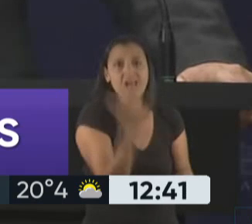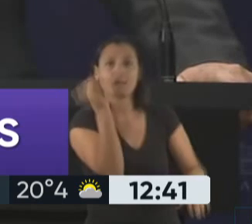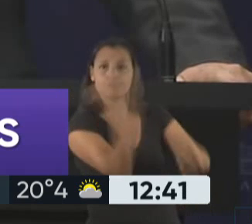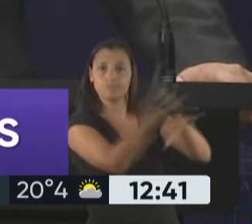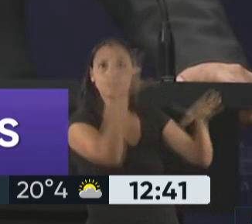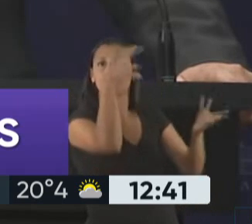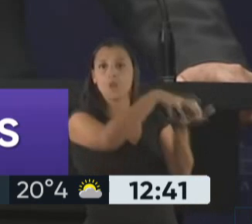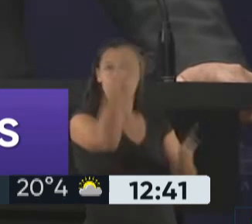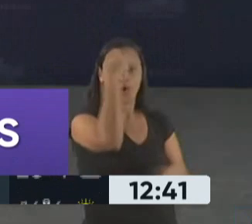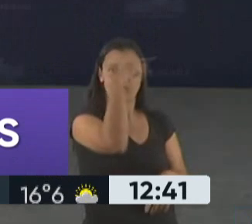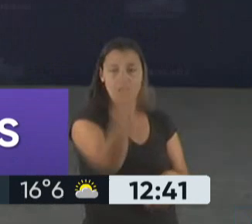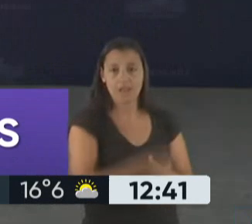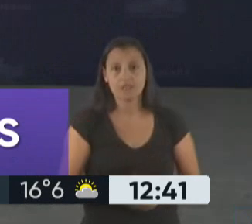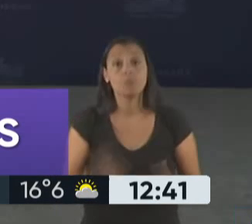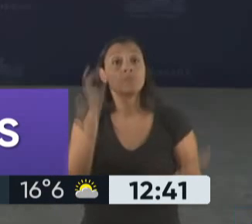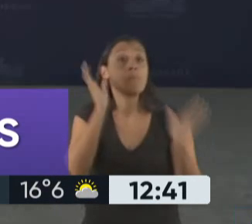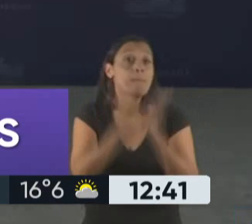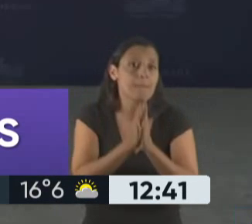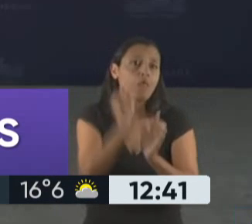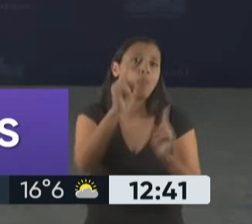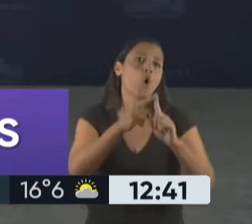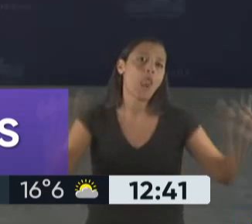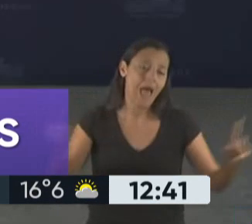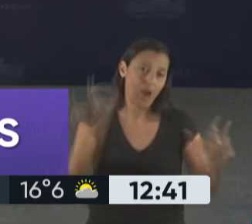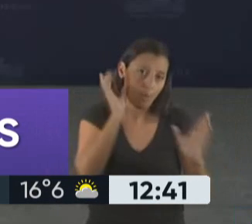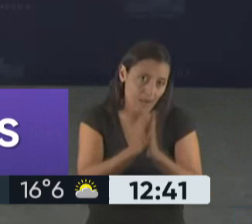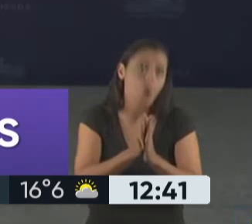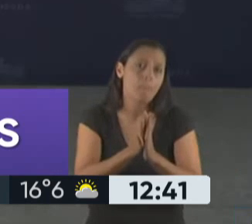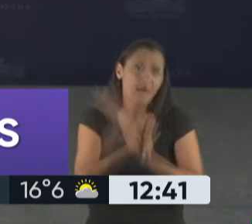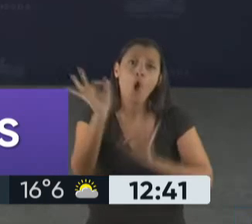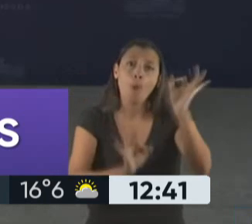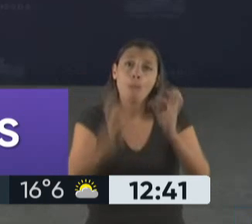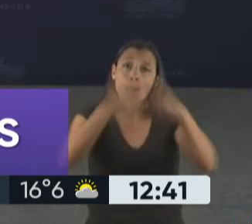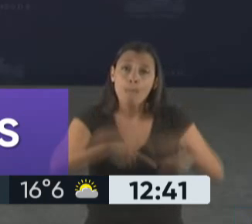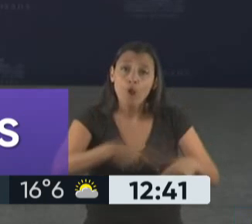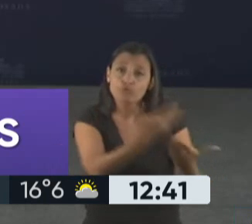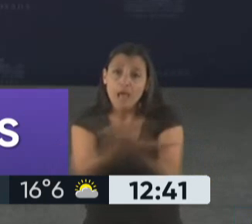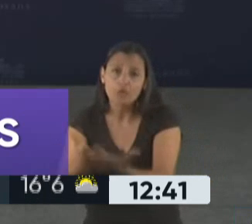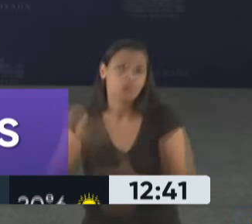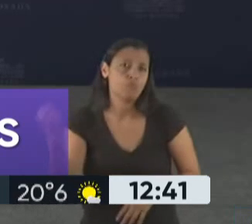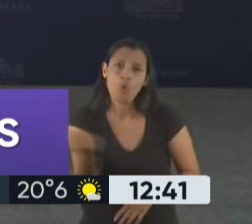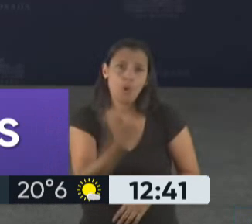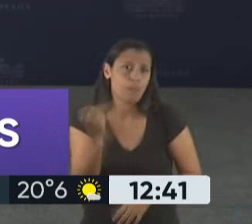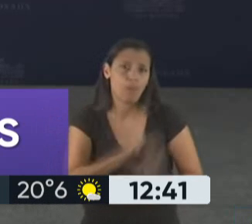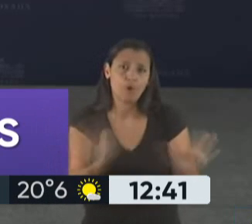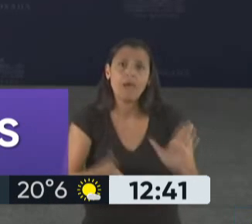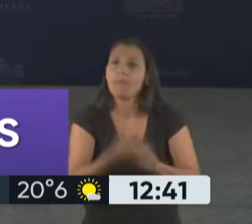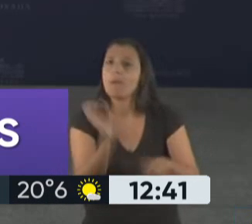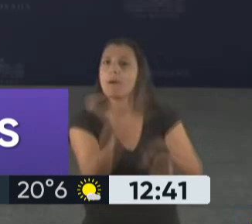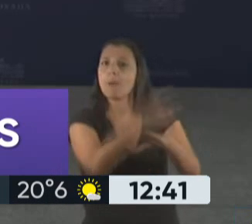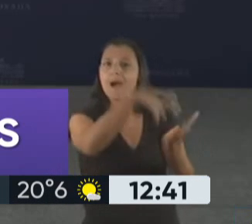enviados al Congreso de la Nación. Perdón que he sido tan larga, pero son proyectos importantes que